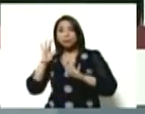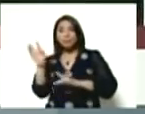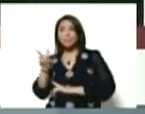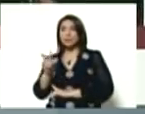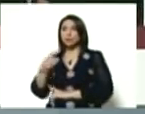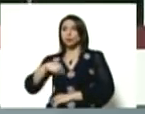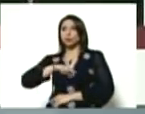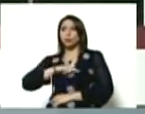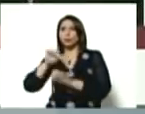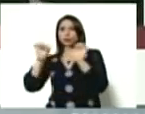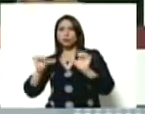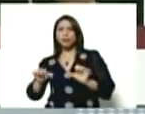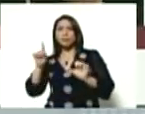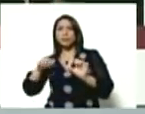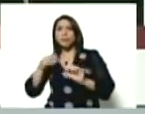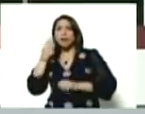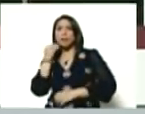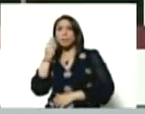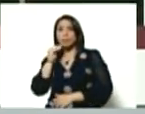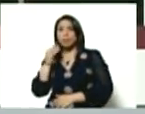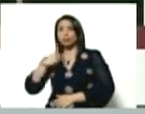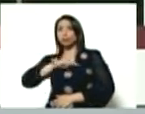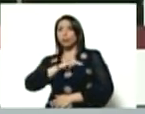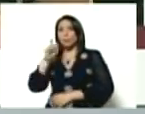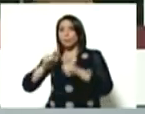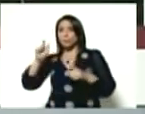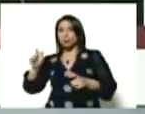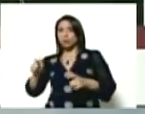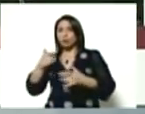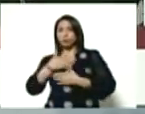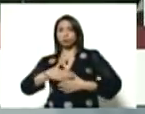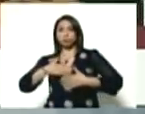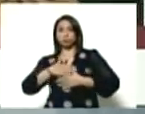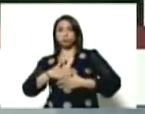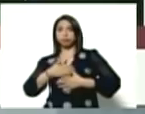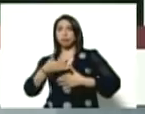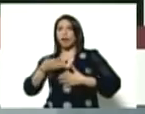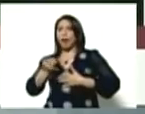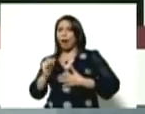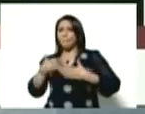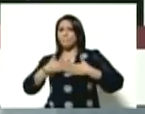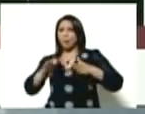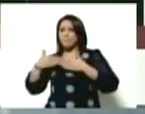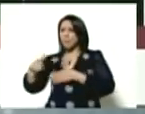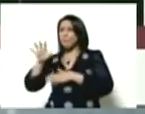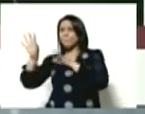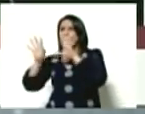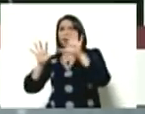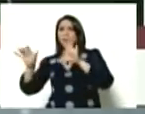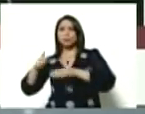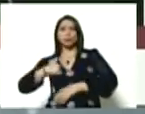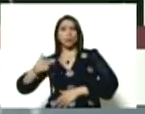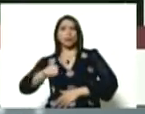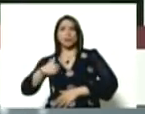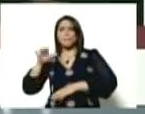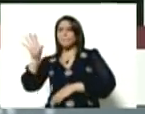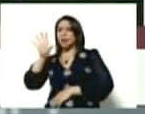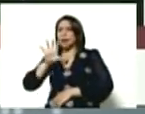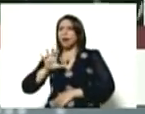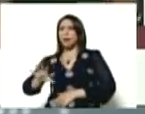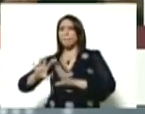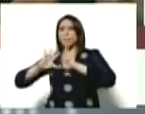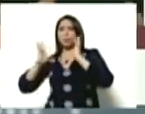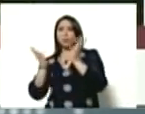nuestro sistema, nuestros expertos, nuestro personal calificado está a la orden de los países, de cualquier país del mundo, para que puedan de